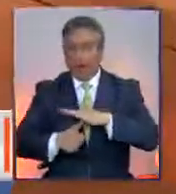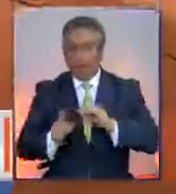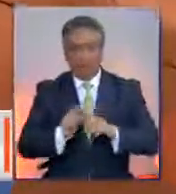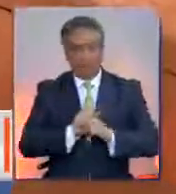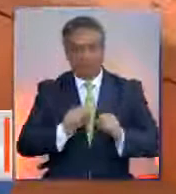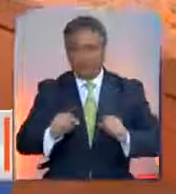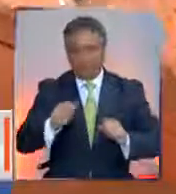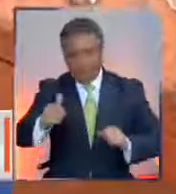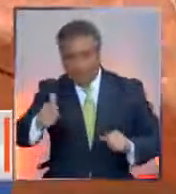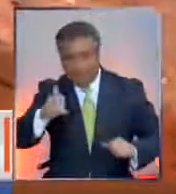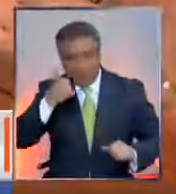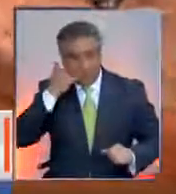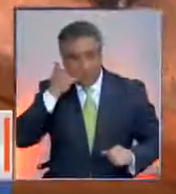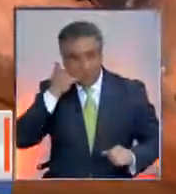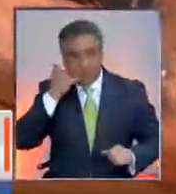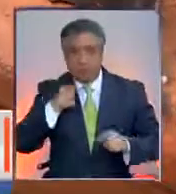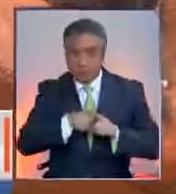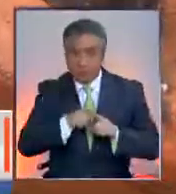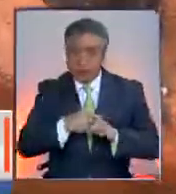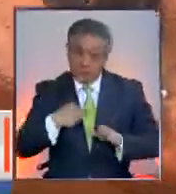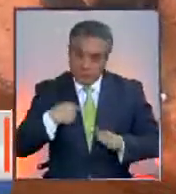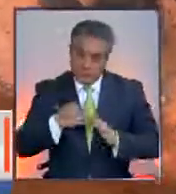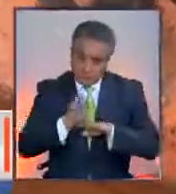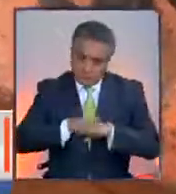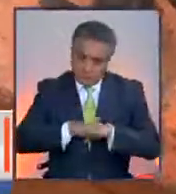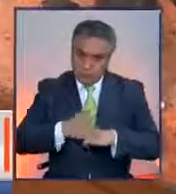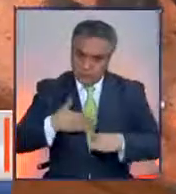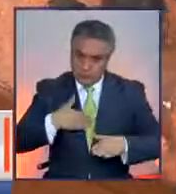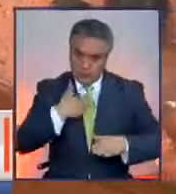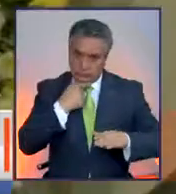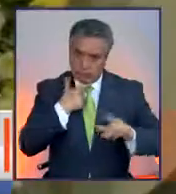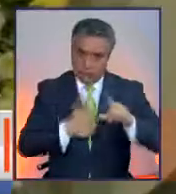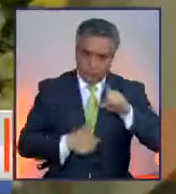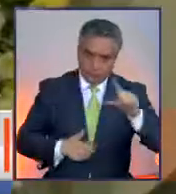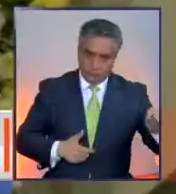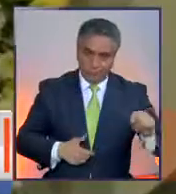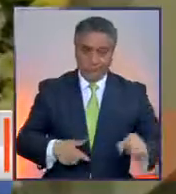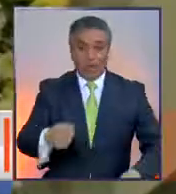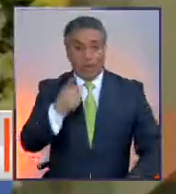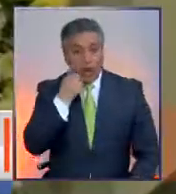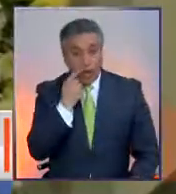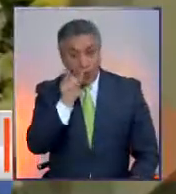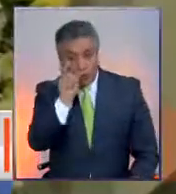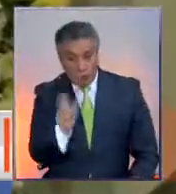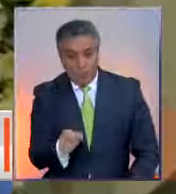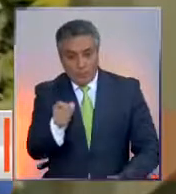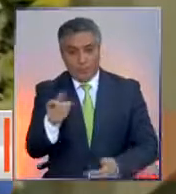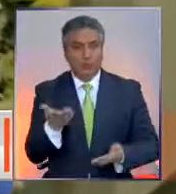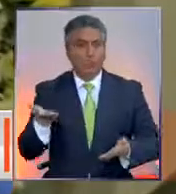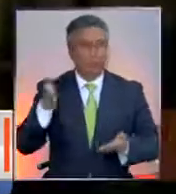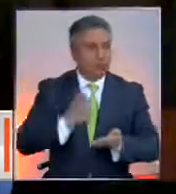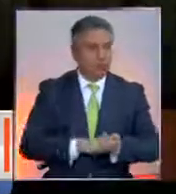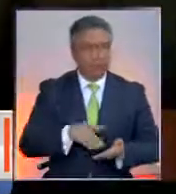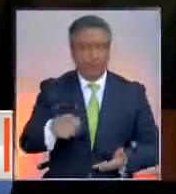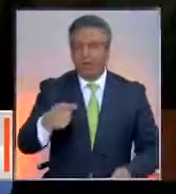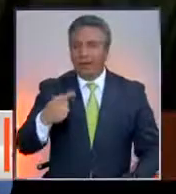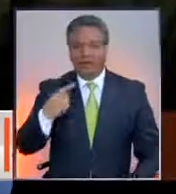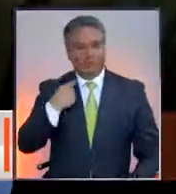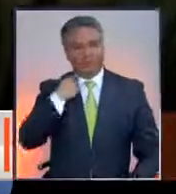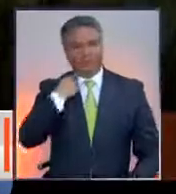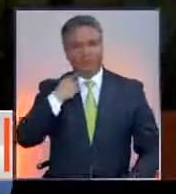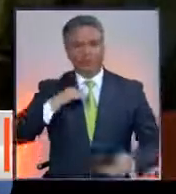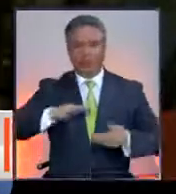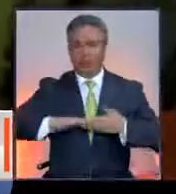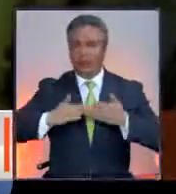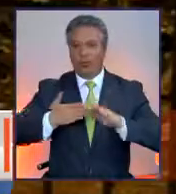vez para pedir autorización para retirarse. La muerte del funcionario provocó conmoción en la comunidad, pero especialmente en sus